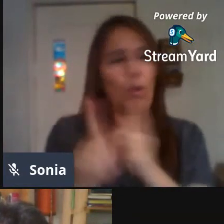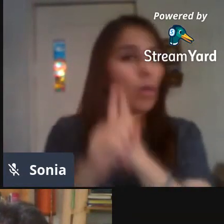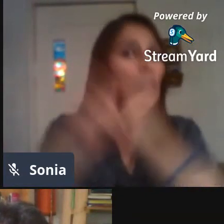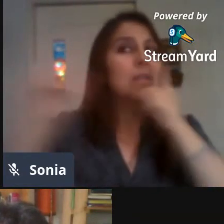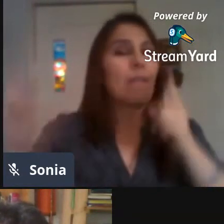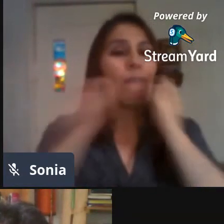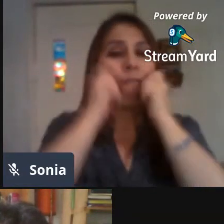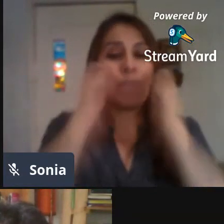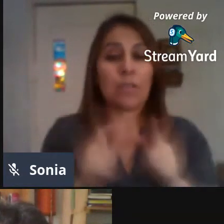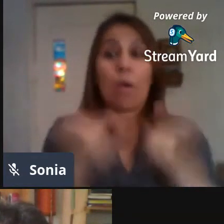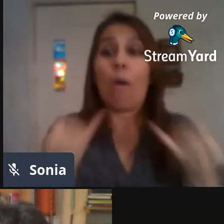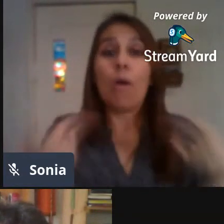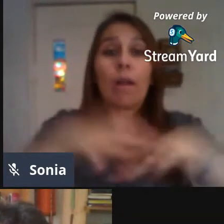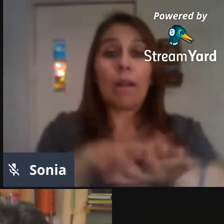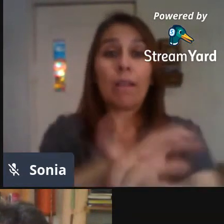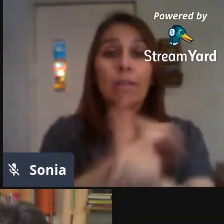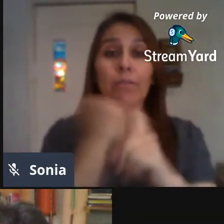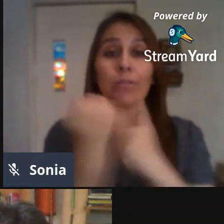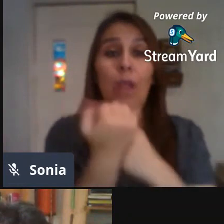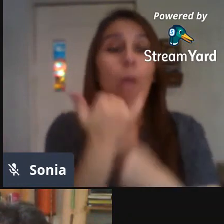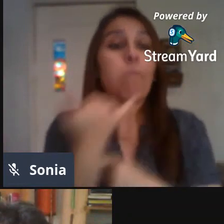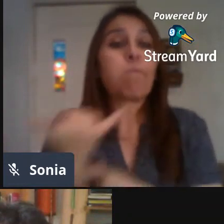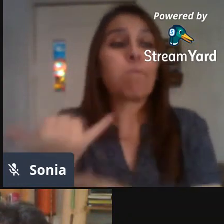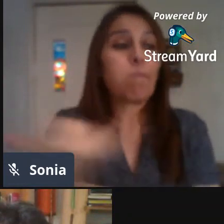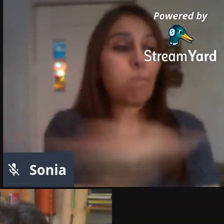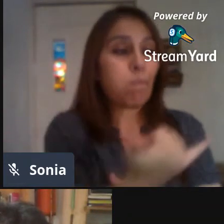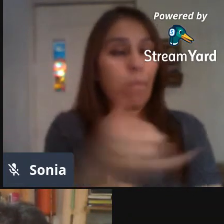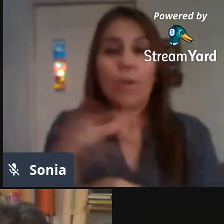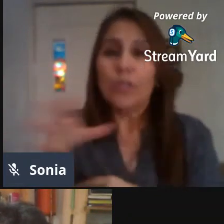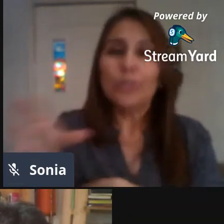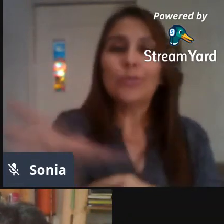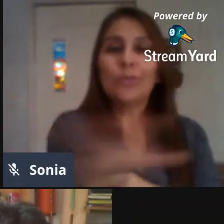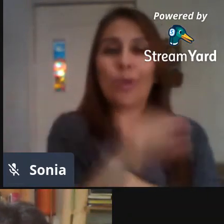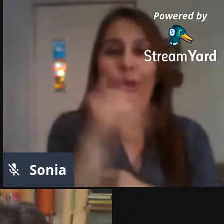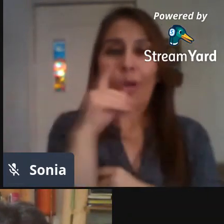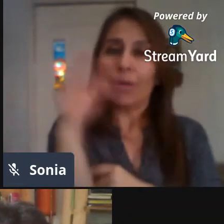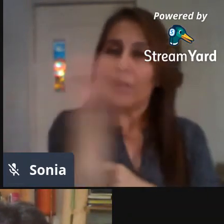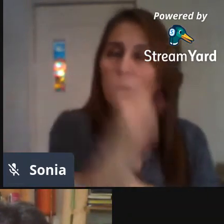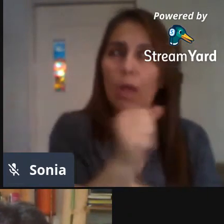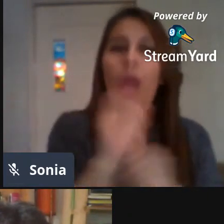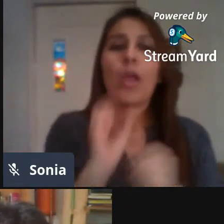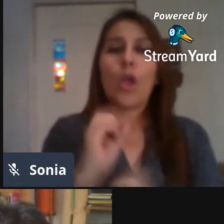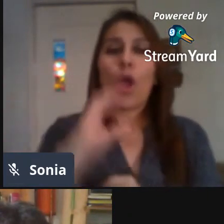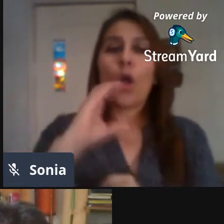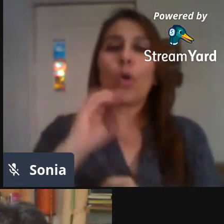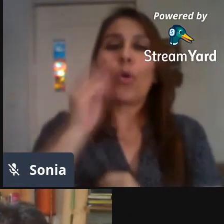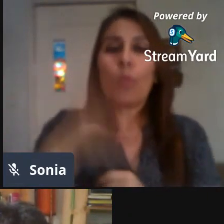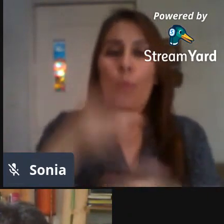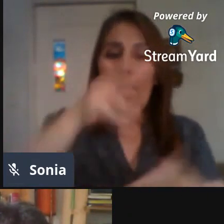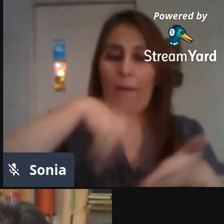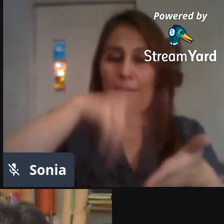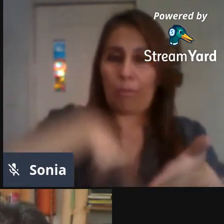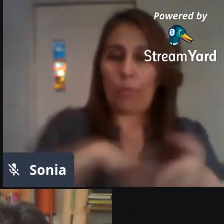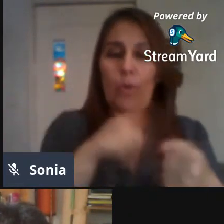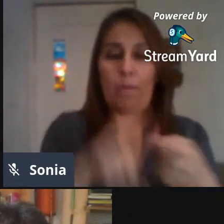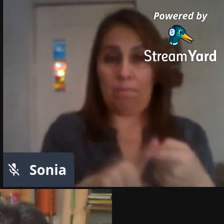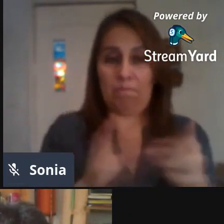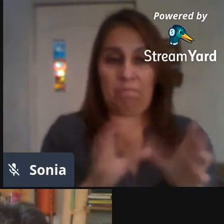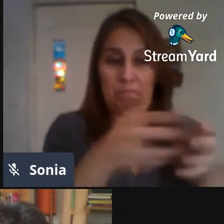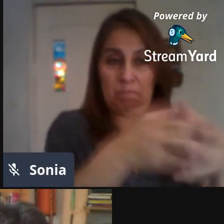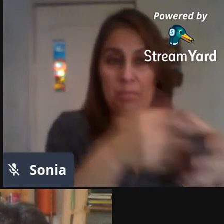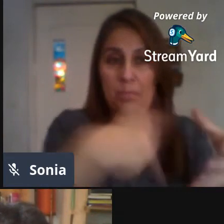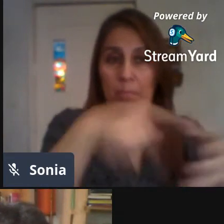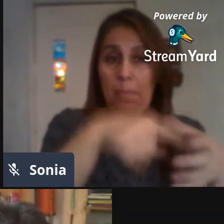efectivamente todo seguro que hemos podido ver cómo hay clubes de lectura como incluso personas que ni siquiera están en ningún medio